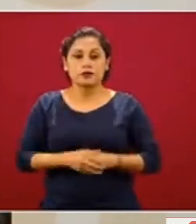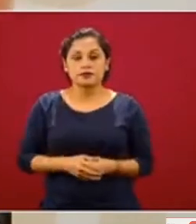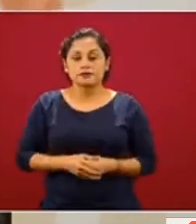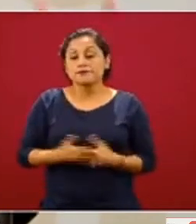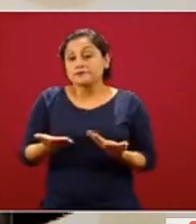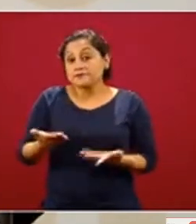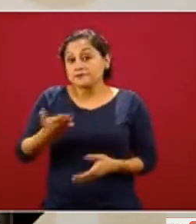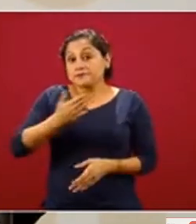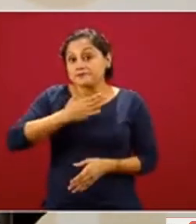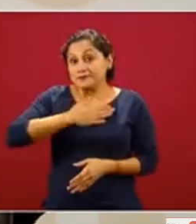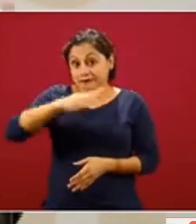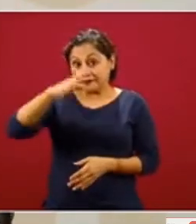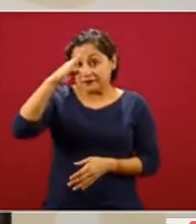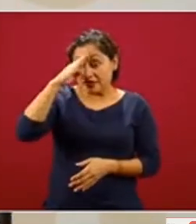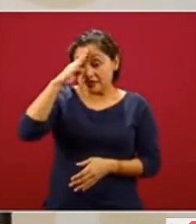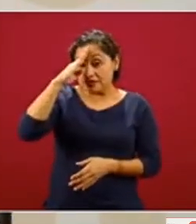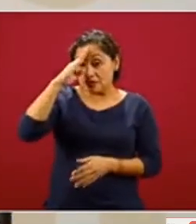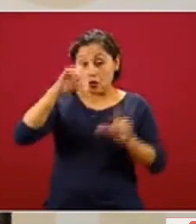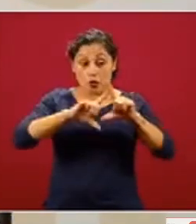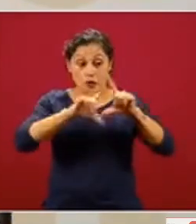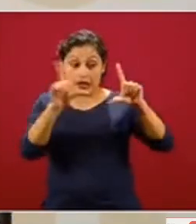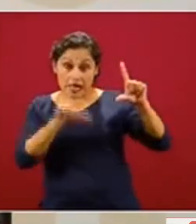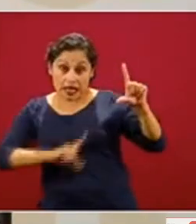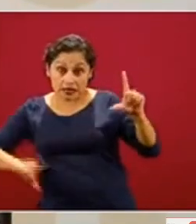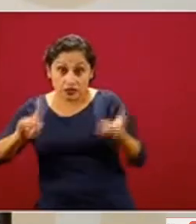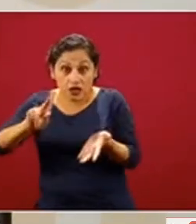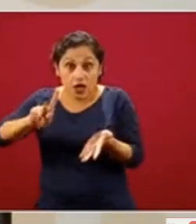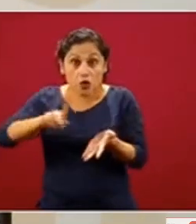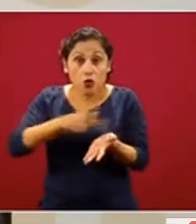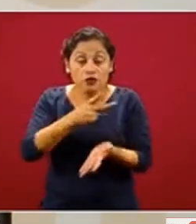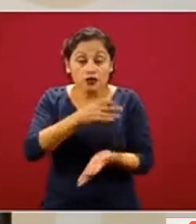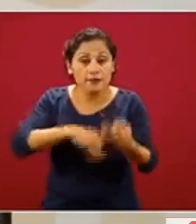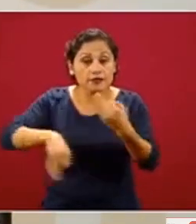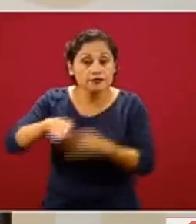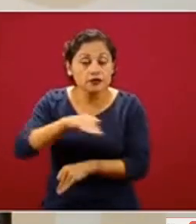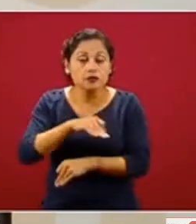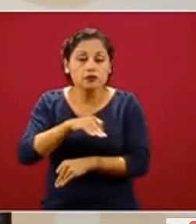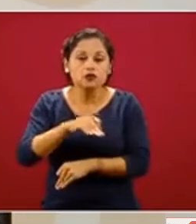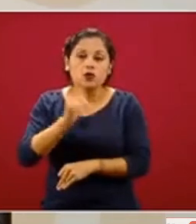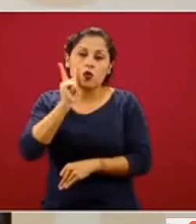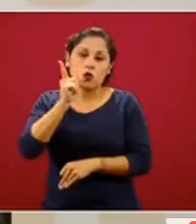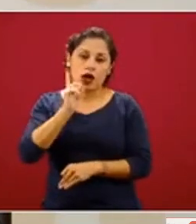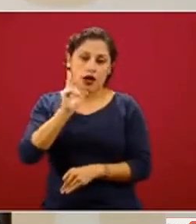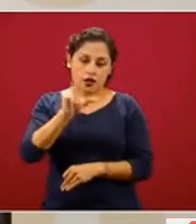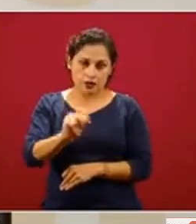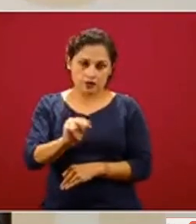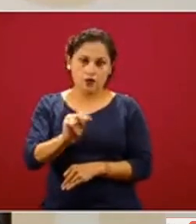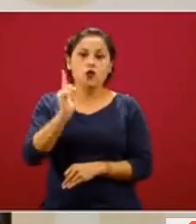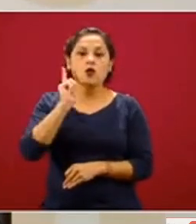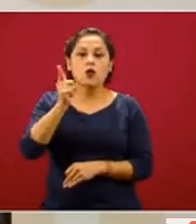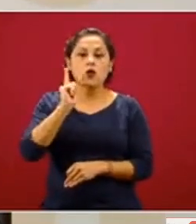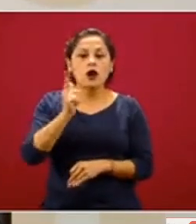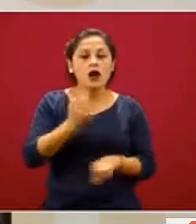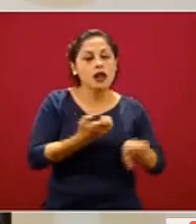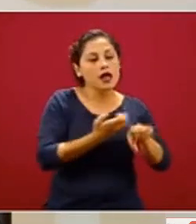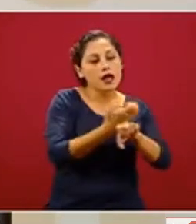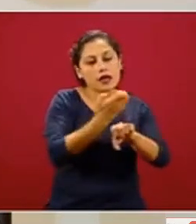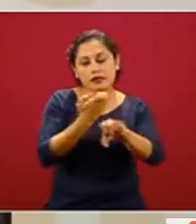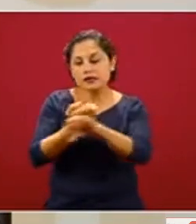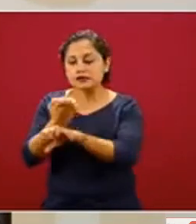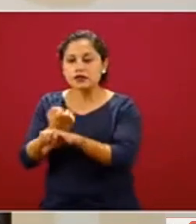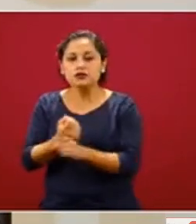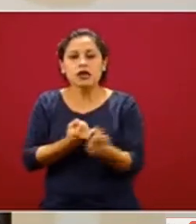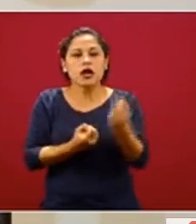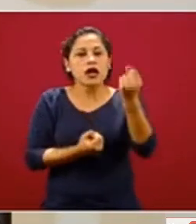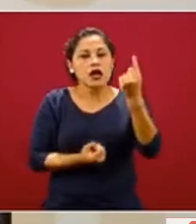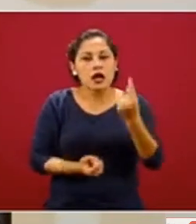de manera nacional. Ojalá que podamos hacerlo de manera regional, por estado, o incluso en algunos casos al